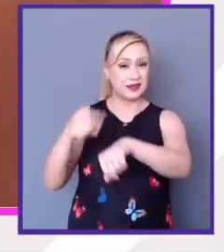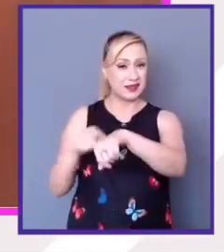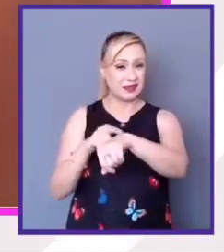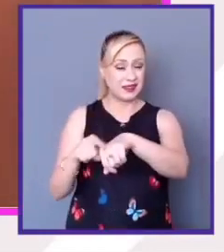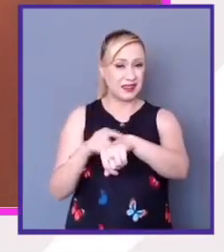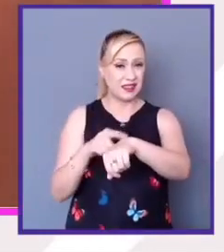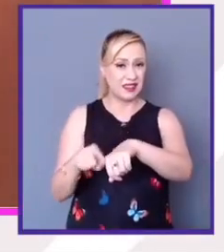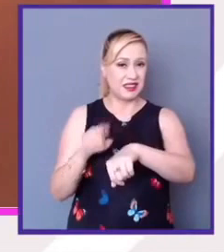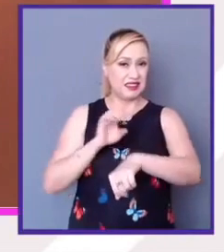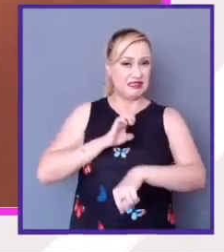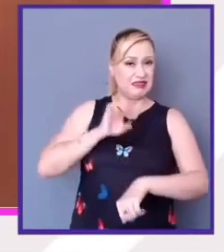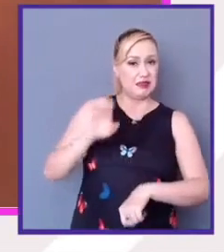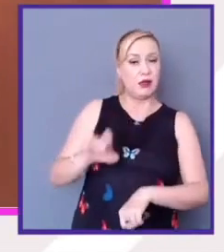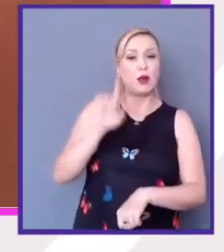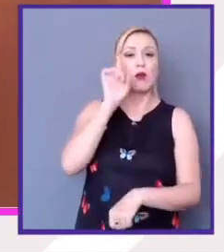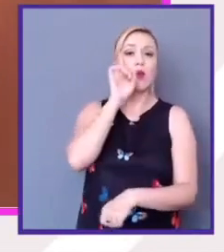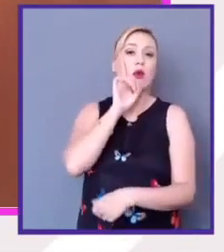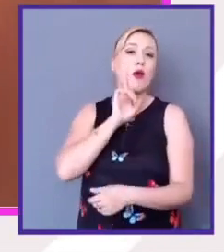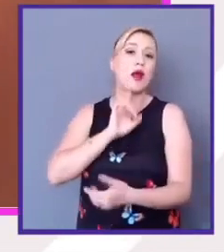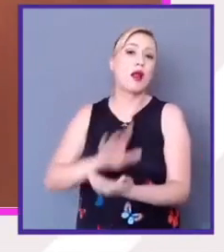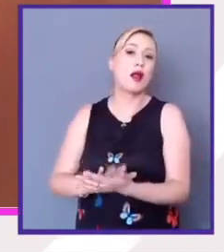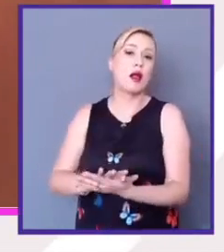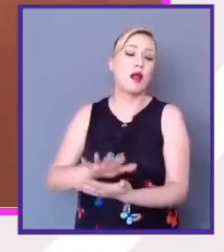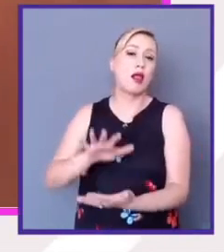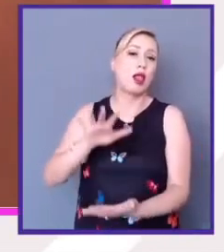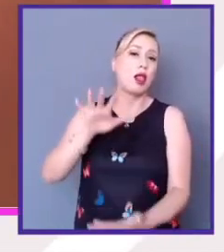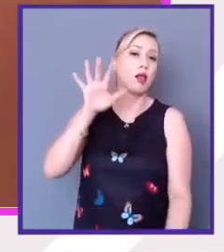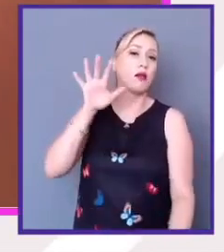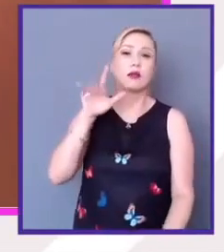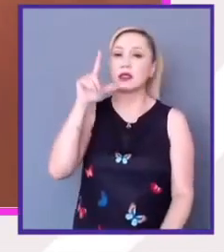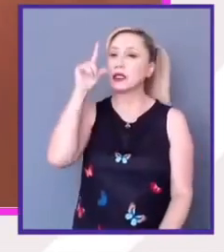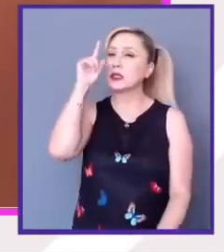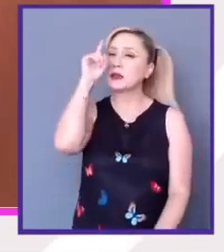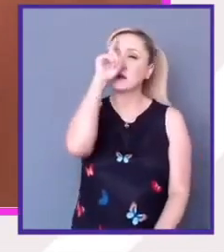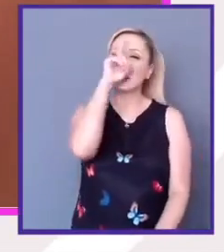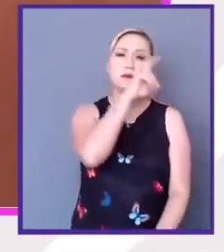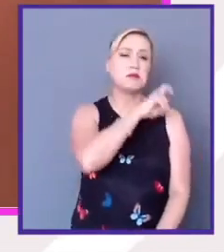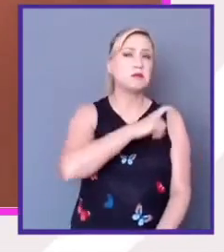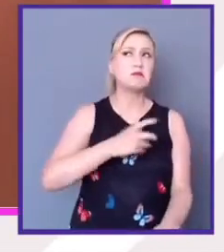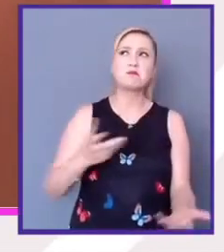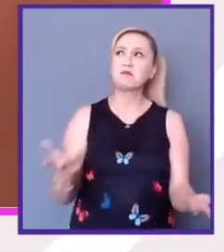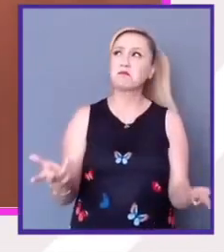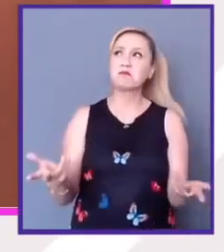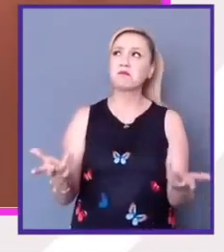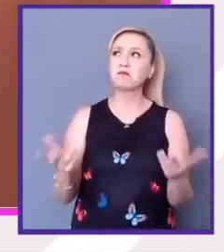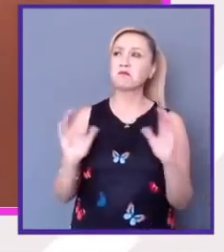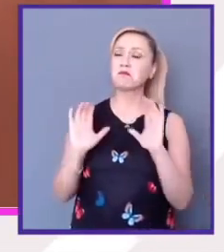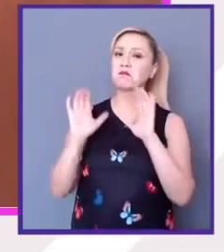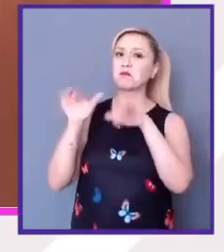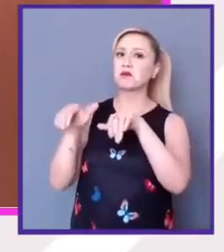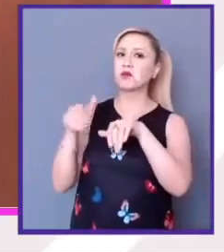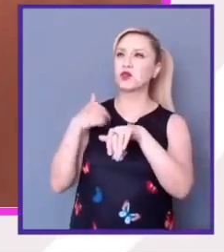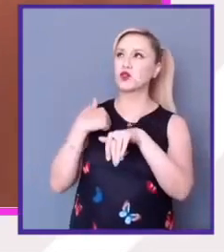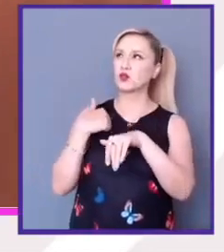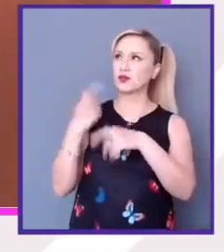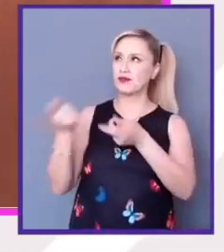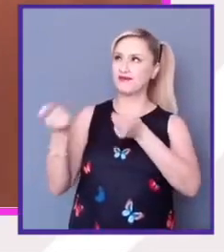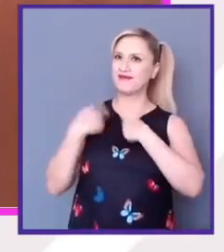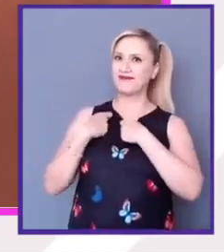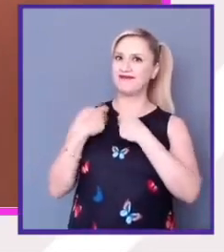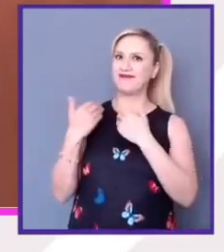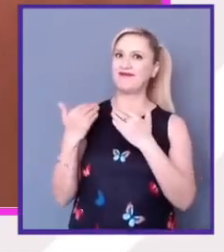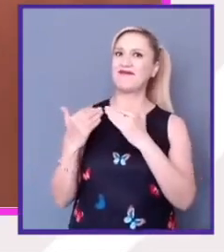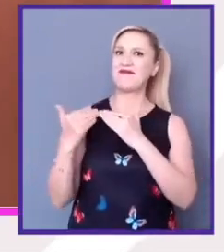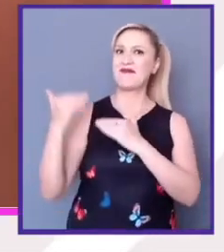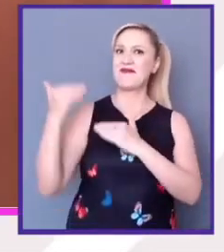mujeres racializadas son las que tienen menos acceso a puestos laborales más altos o tan siquiera para acceder a puestos